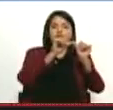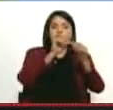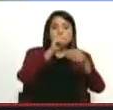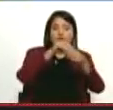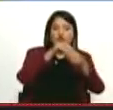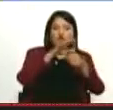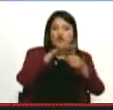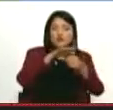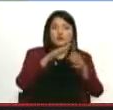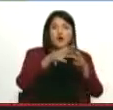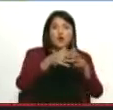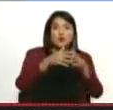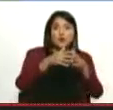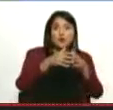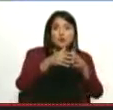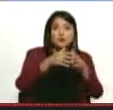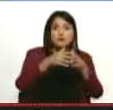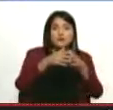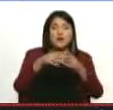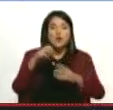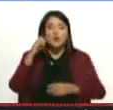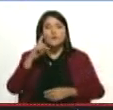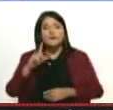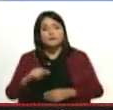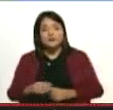y esta comisión permanente